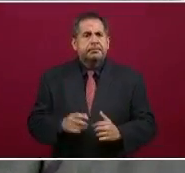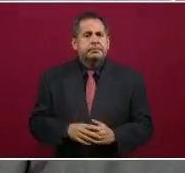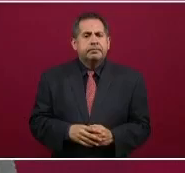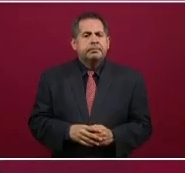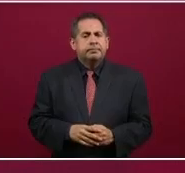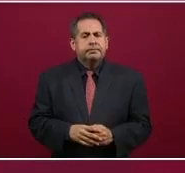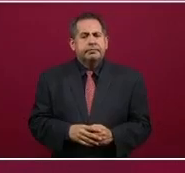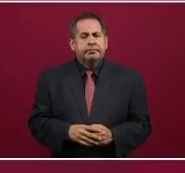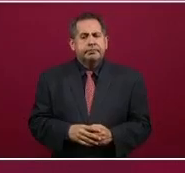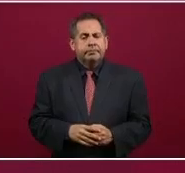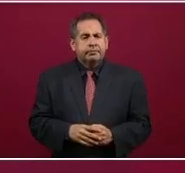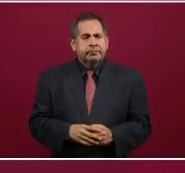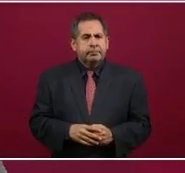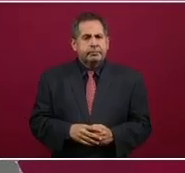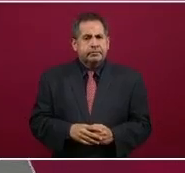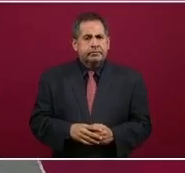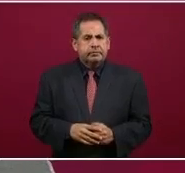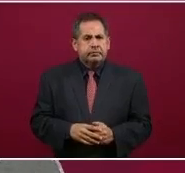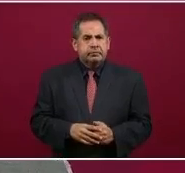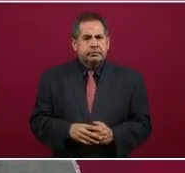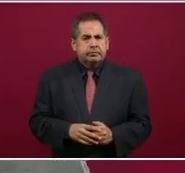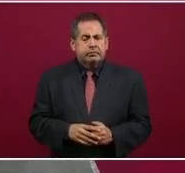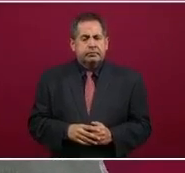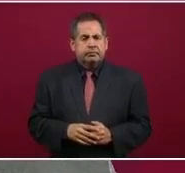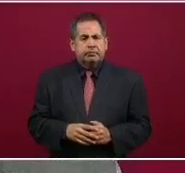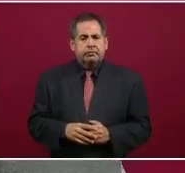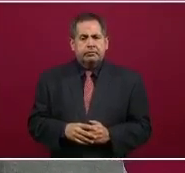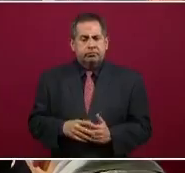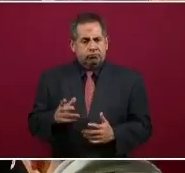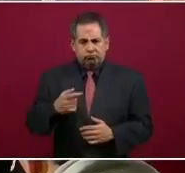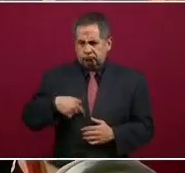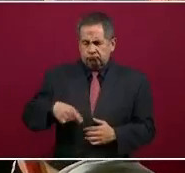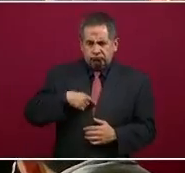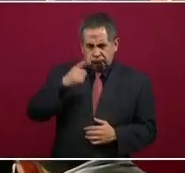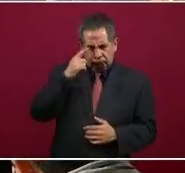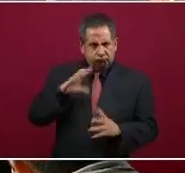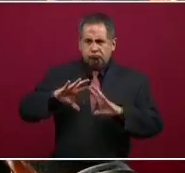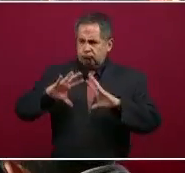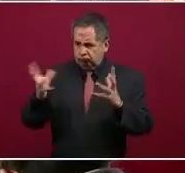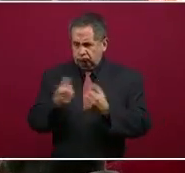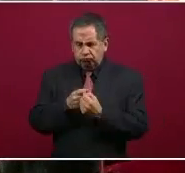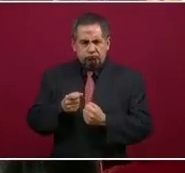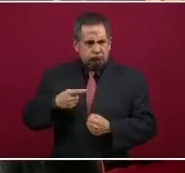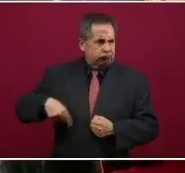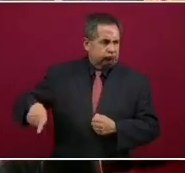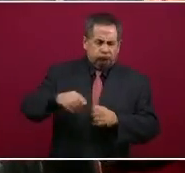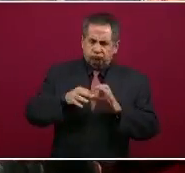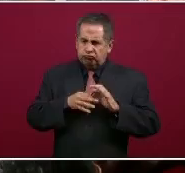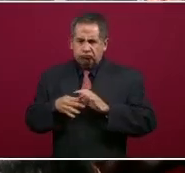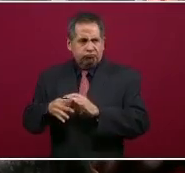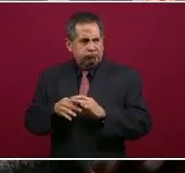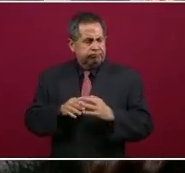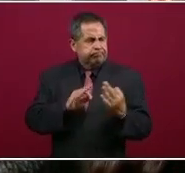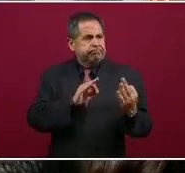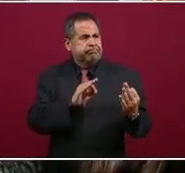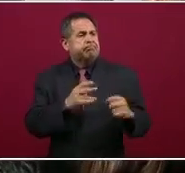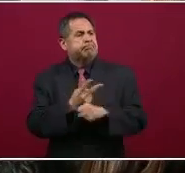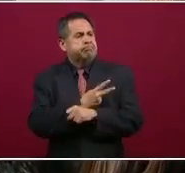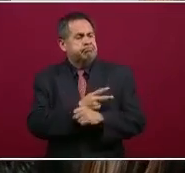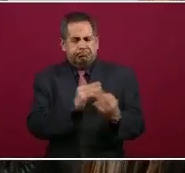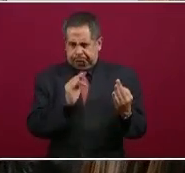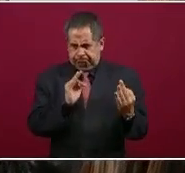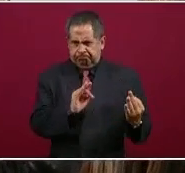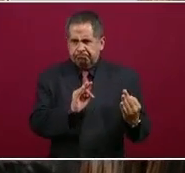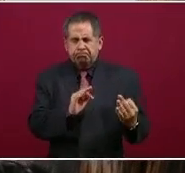que enfrentemos juntos esta situación.